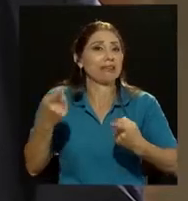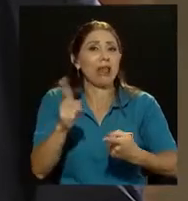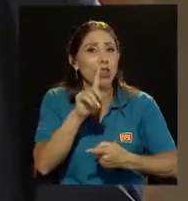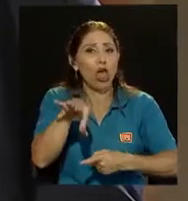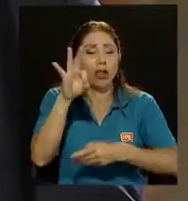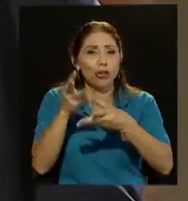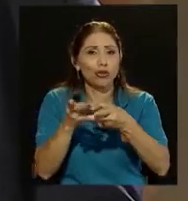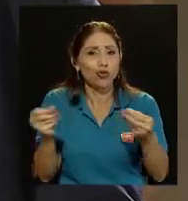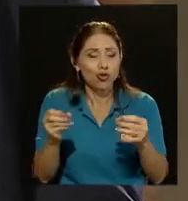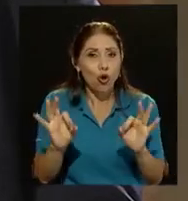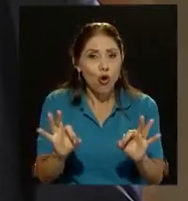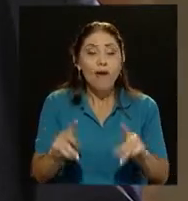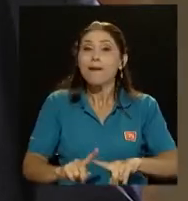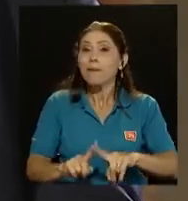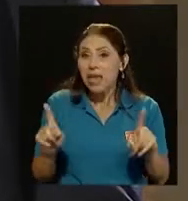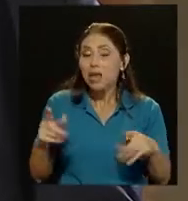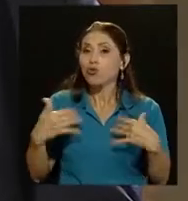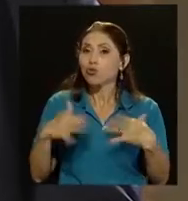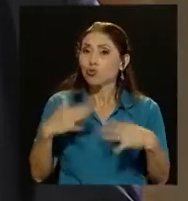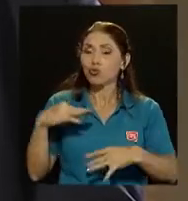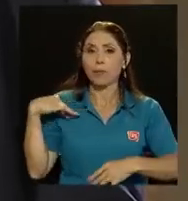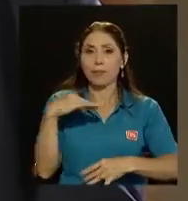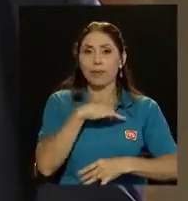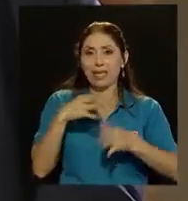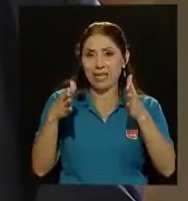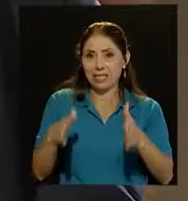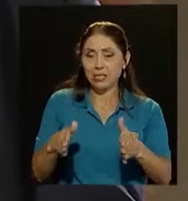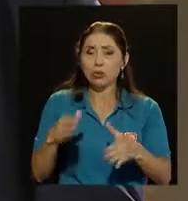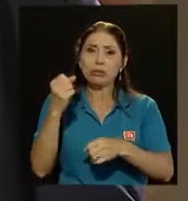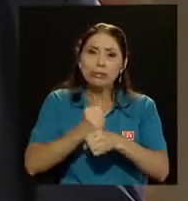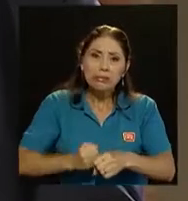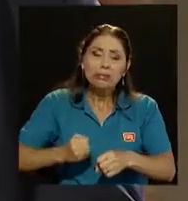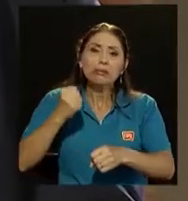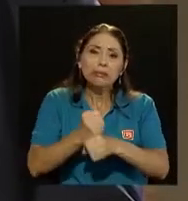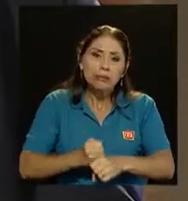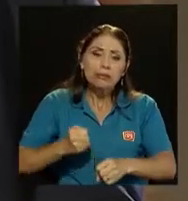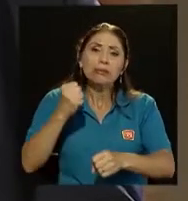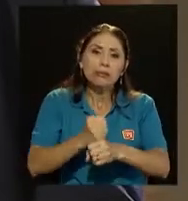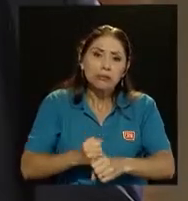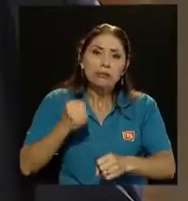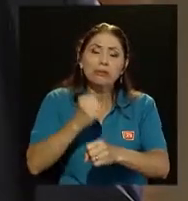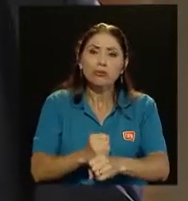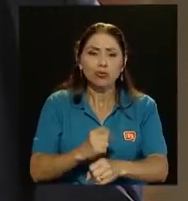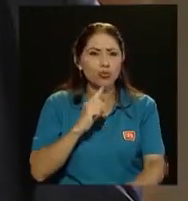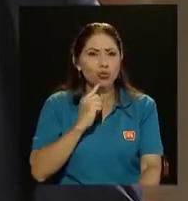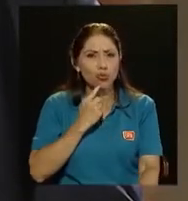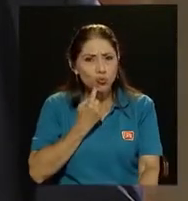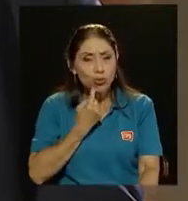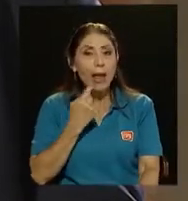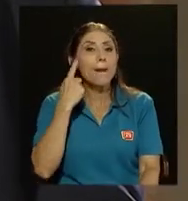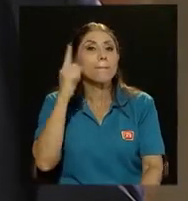los ministros están trabajando seriamente en una reforma de la legislación de